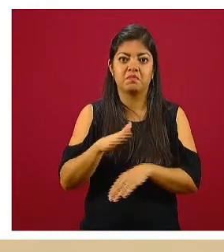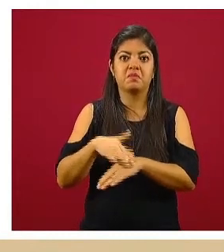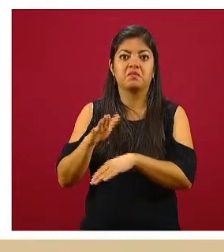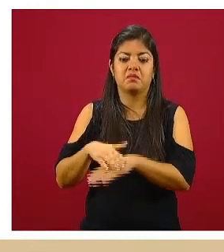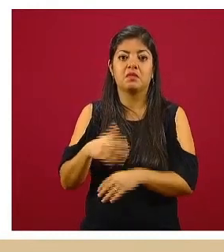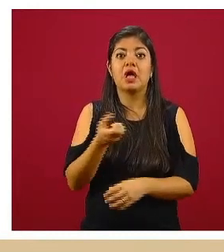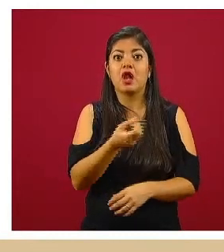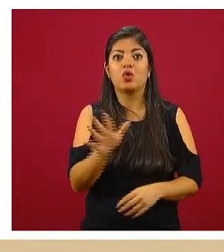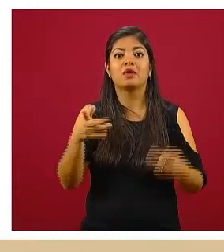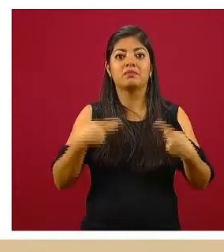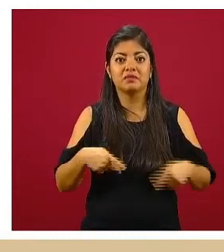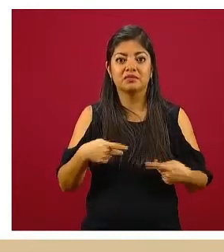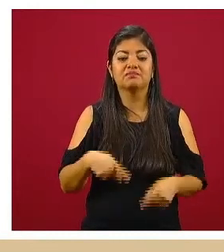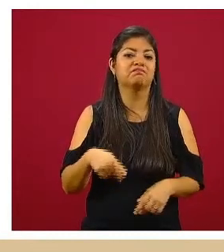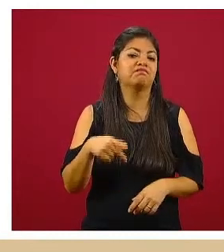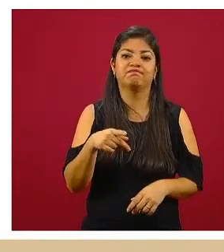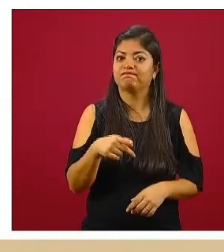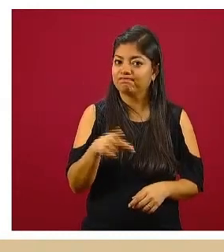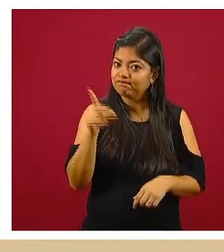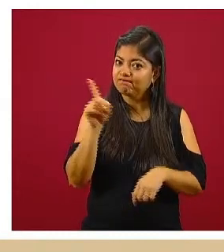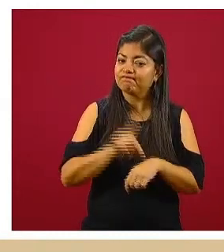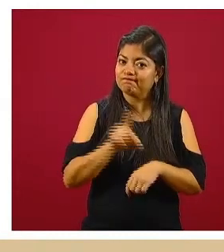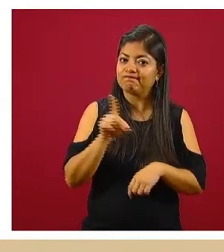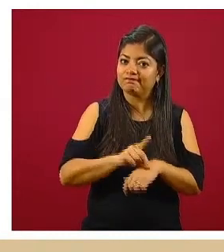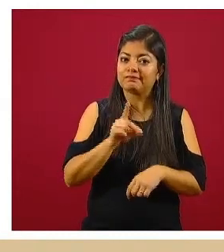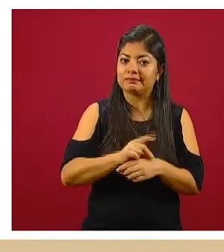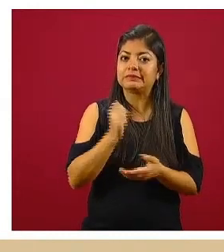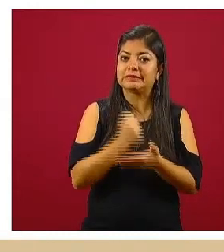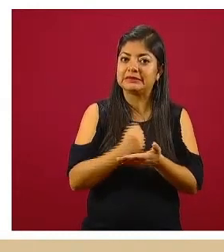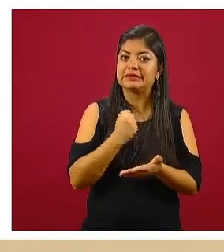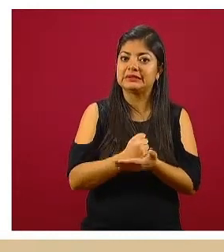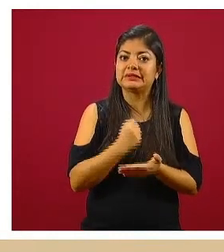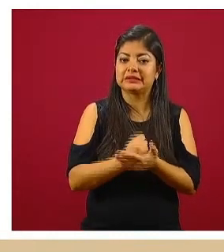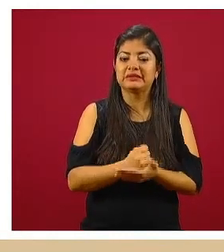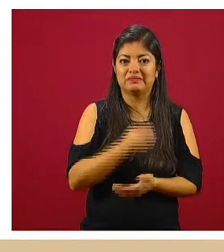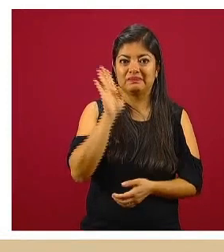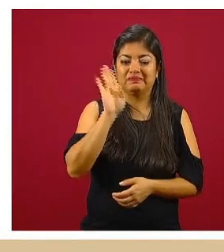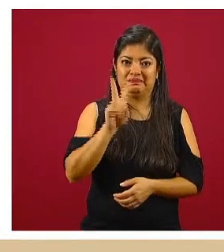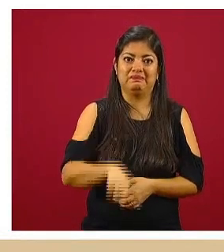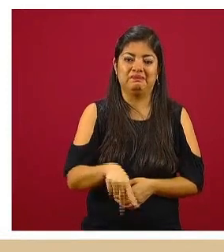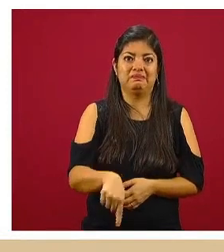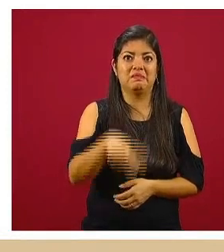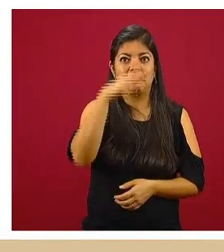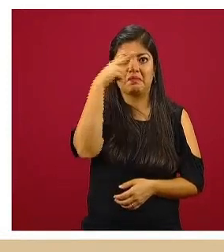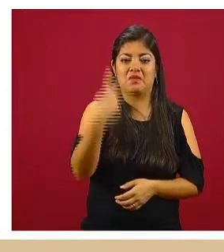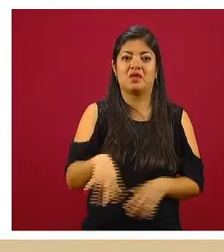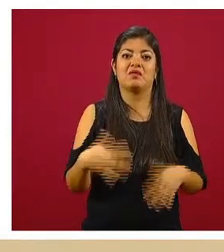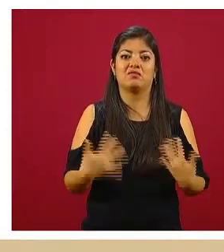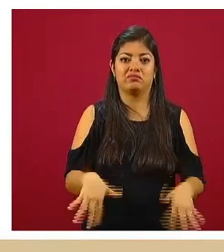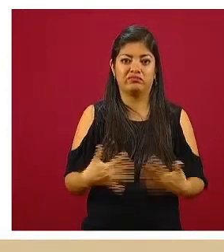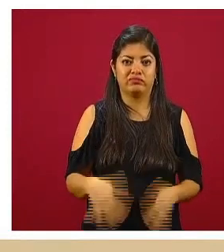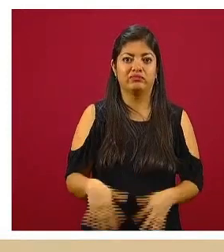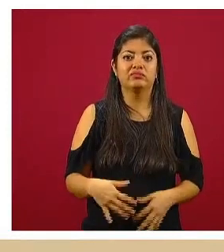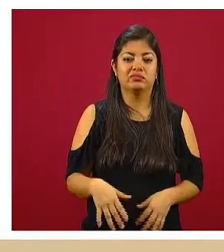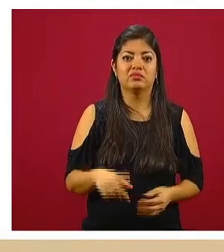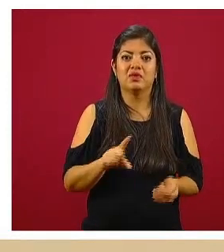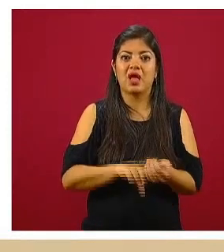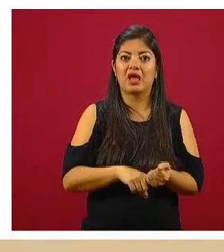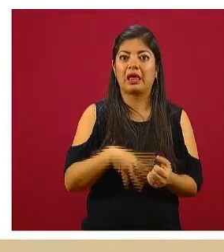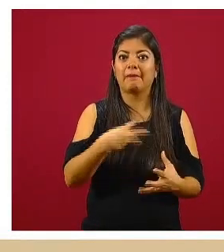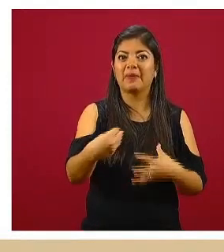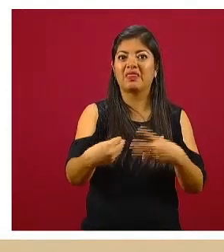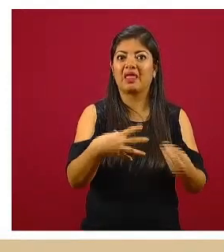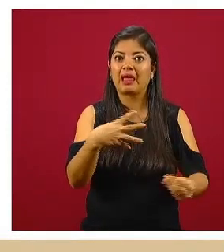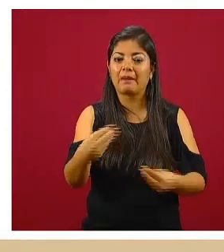riesgo, y una y otra vez hemos insistido en lo desafortunado que México tenga sendas epidemias